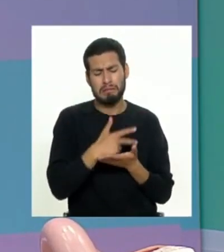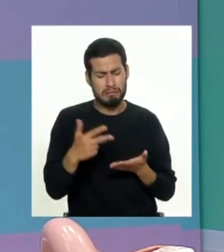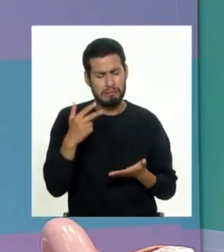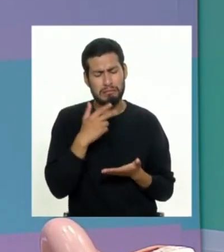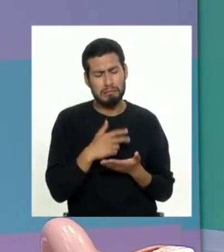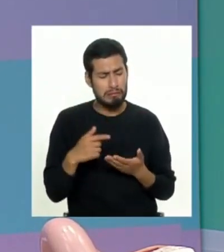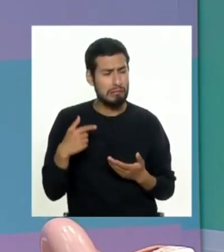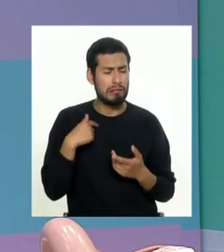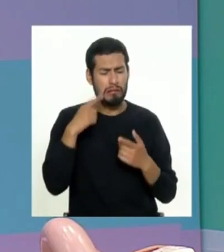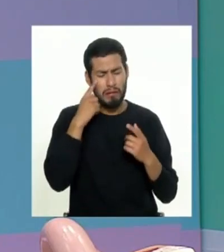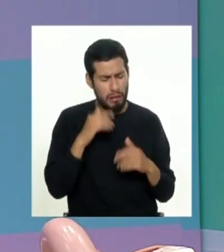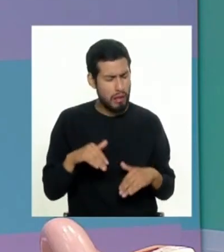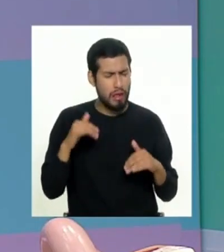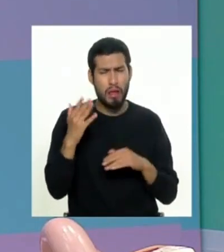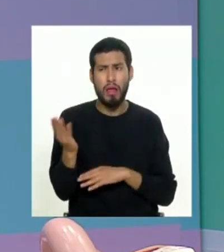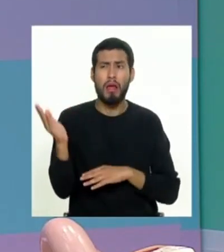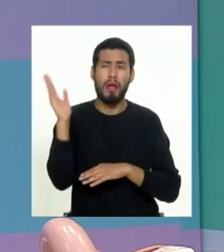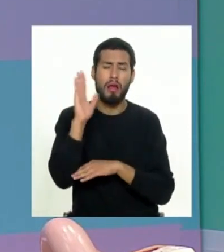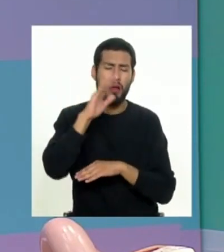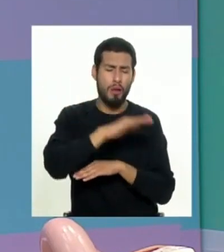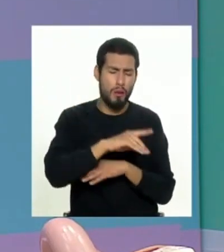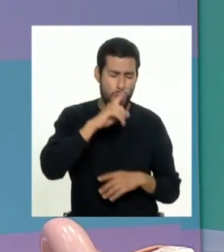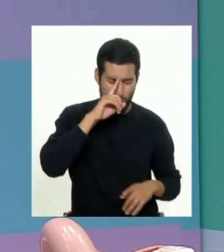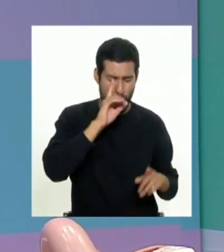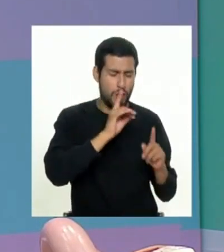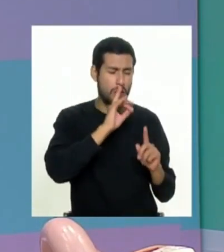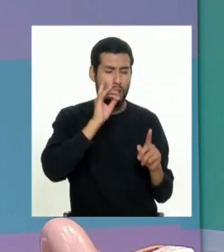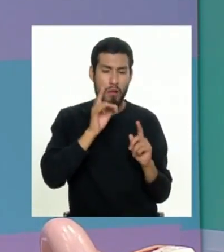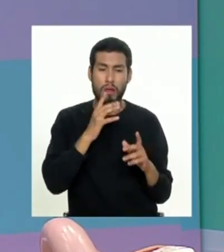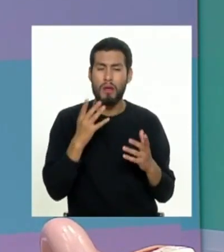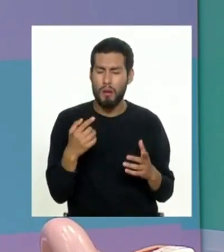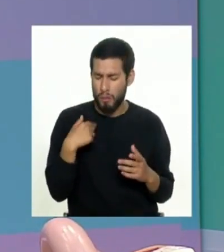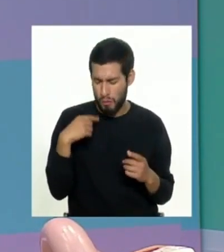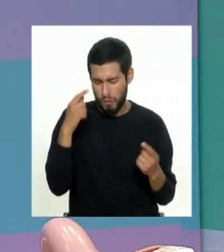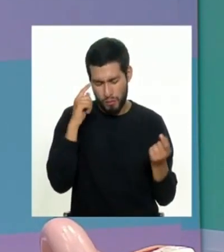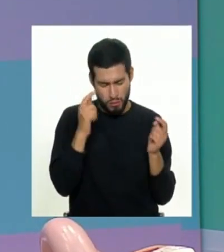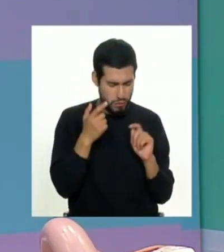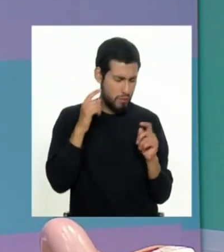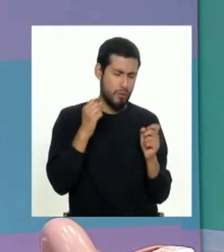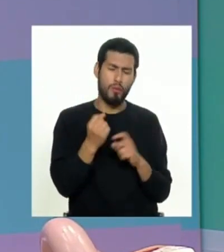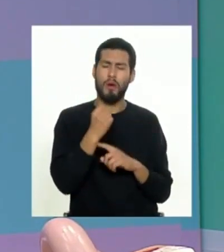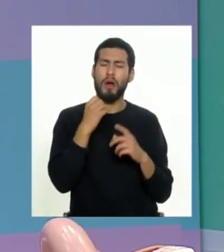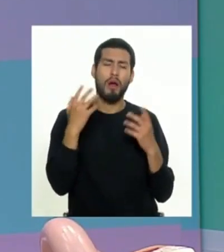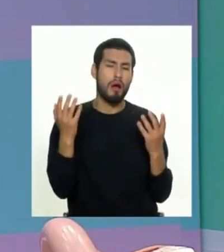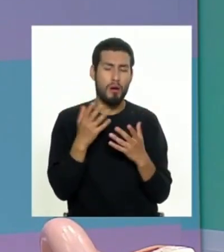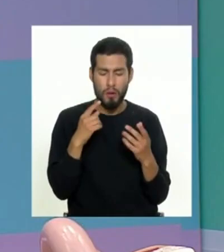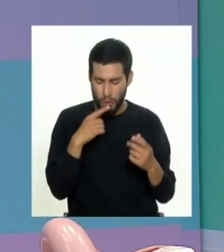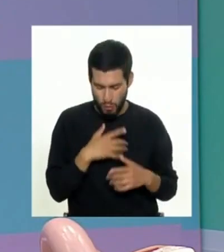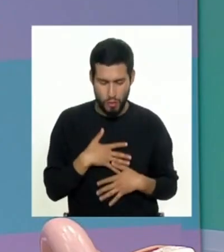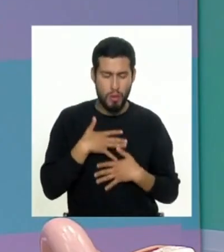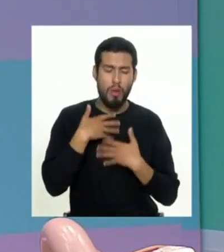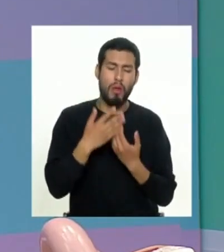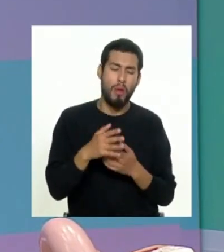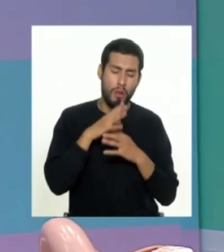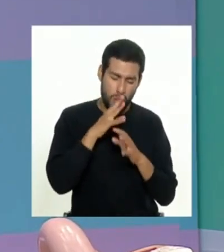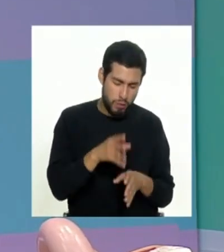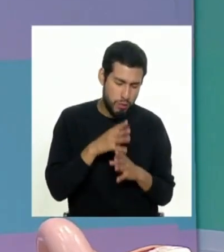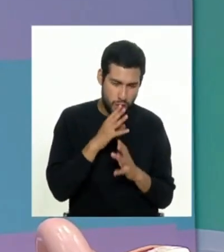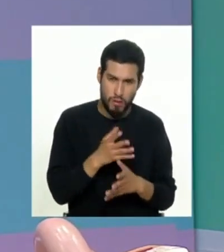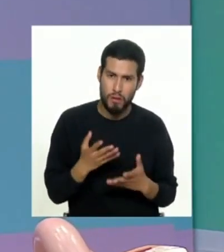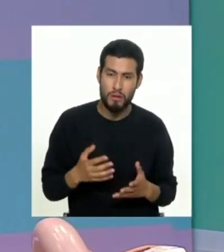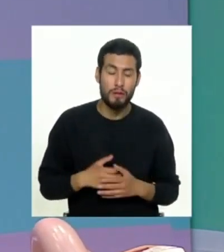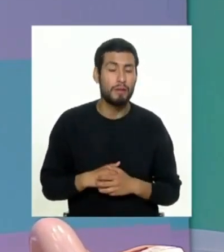2 semanas, 3 semanas y no me para mañana, tarde y noche. Tengo dolor de cabeza intenso, tengo náuseas, tengo